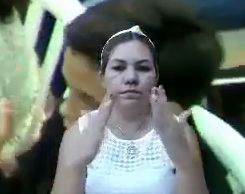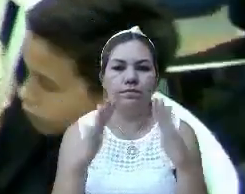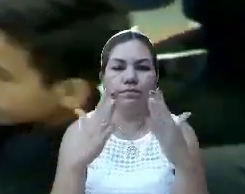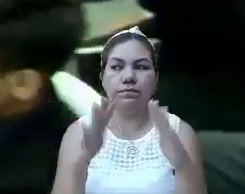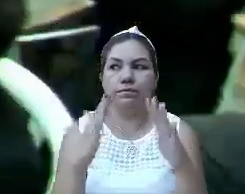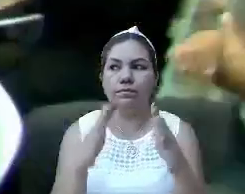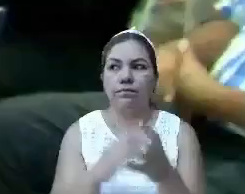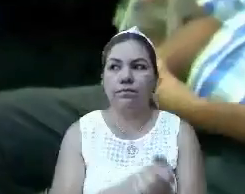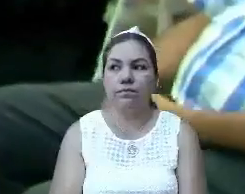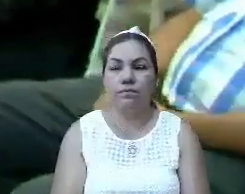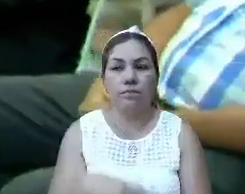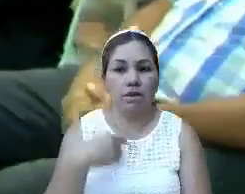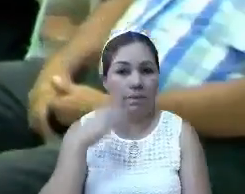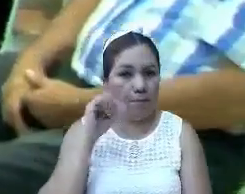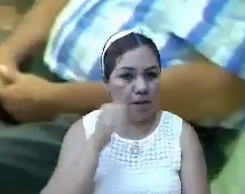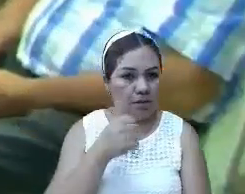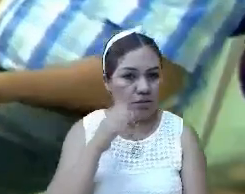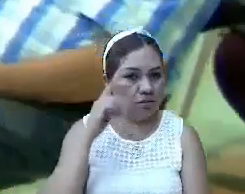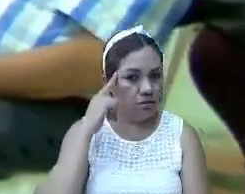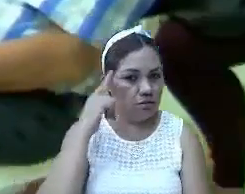¿Quiere escuchar más profundo?